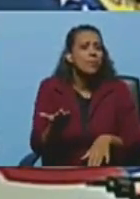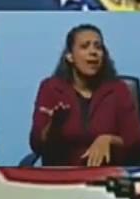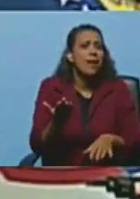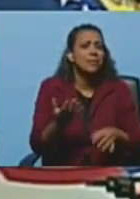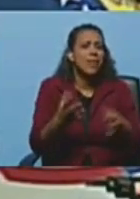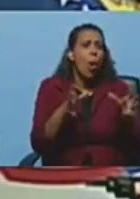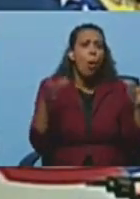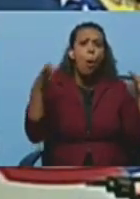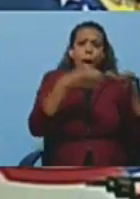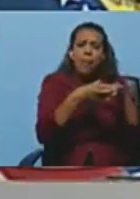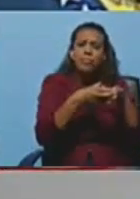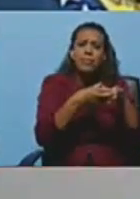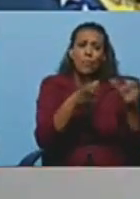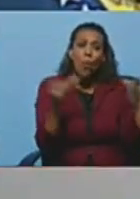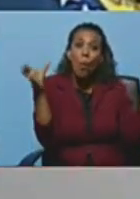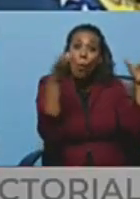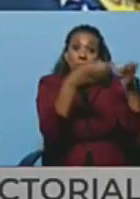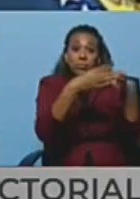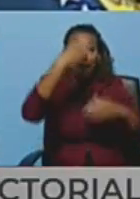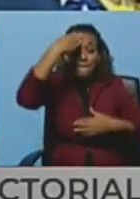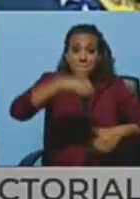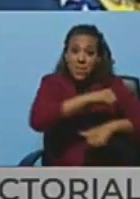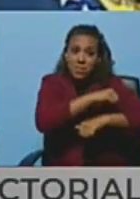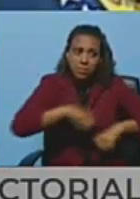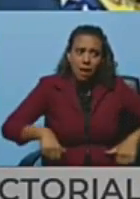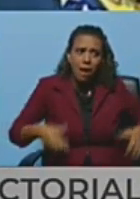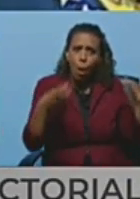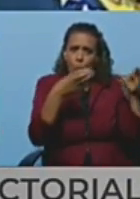de su organismo,